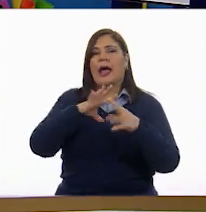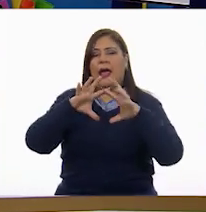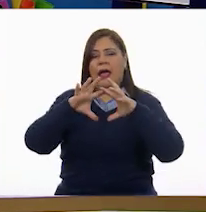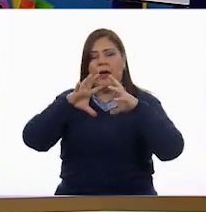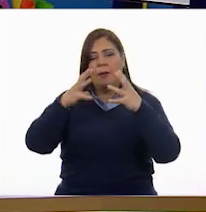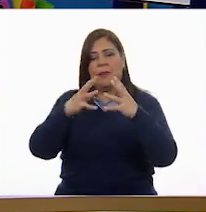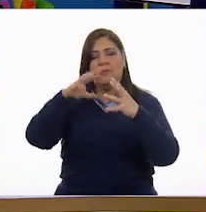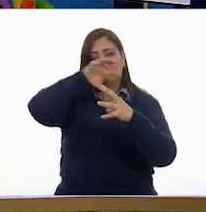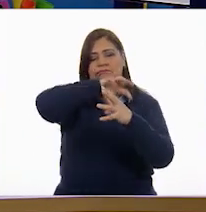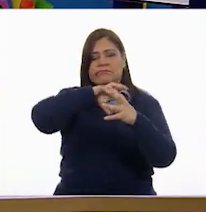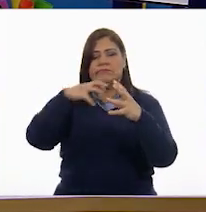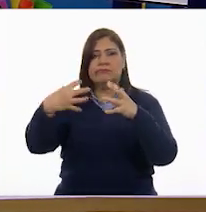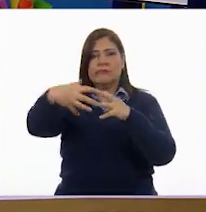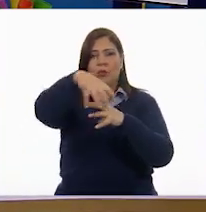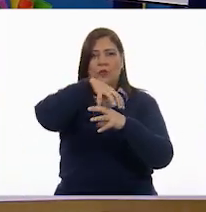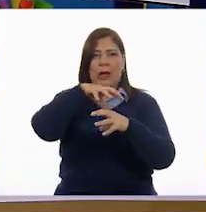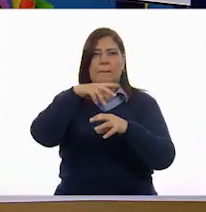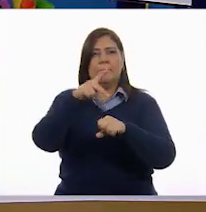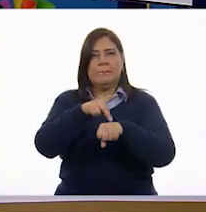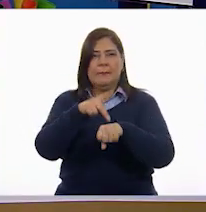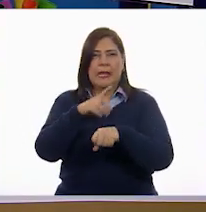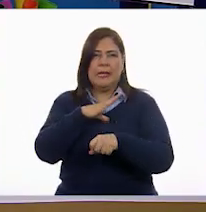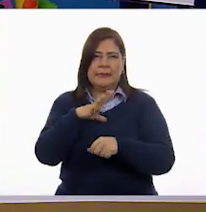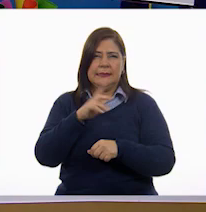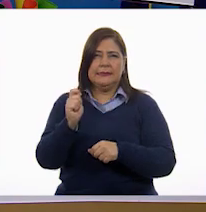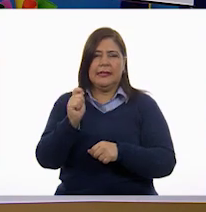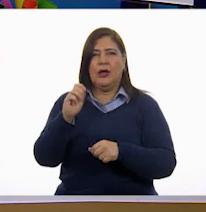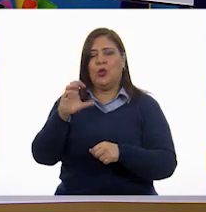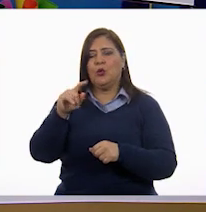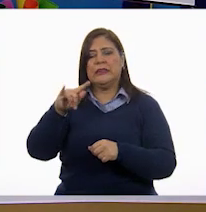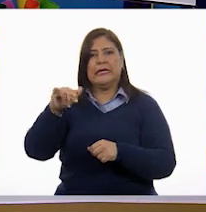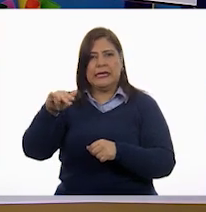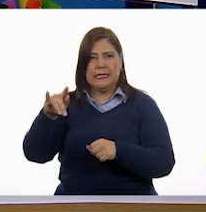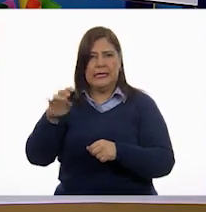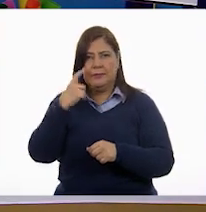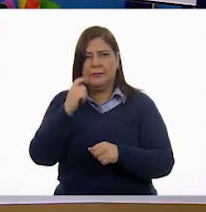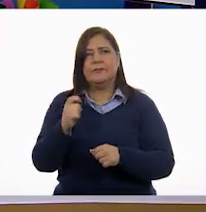parece. Firme. Quiero azul. Adelante.